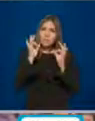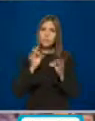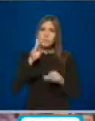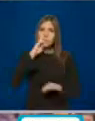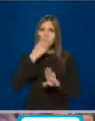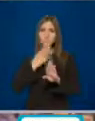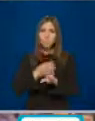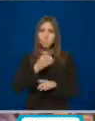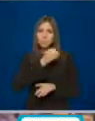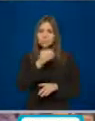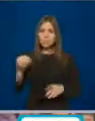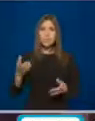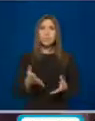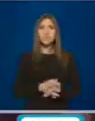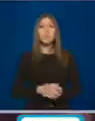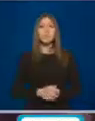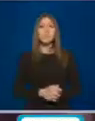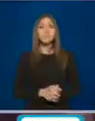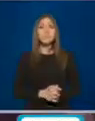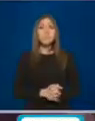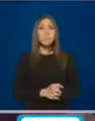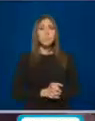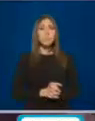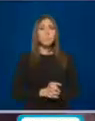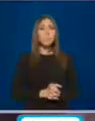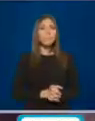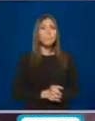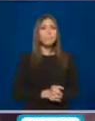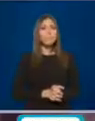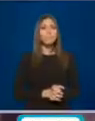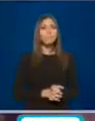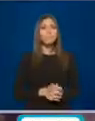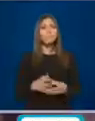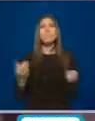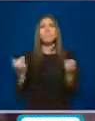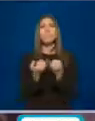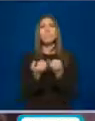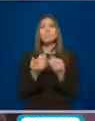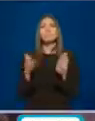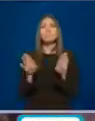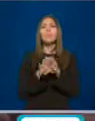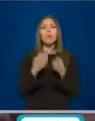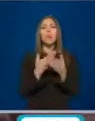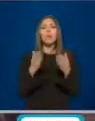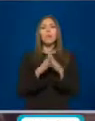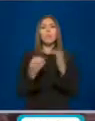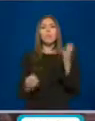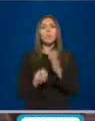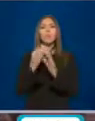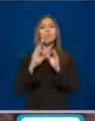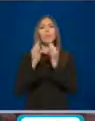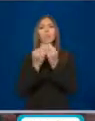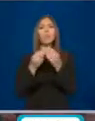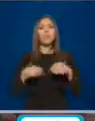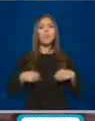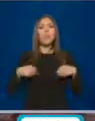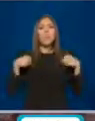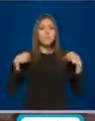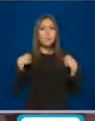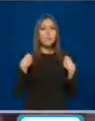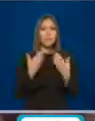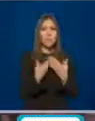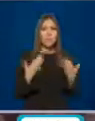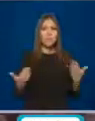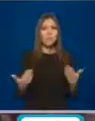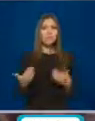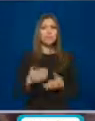tiene que ver también con esta parte de cómo es la nueva forma de vida, el nuevo sistema?